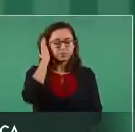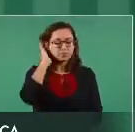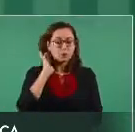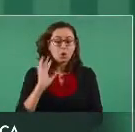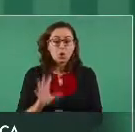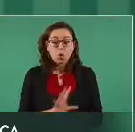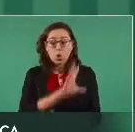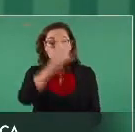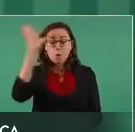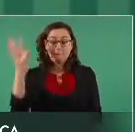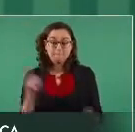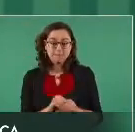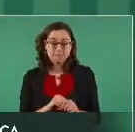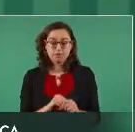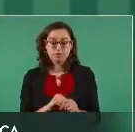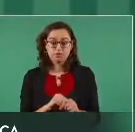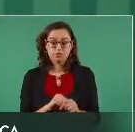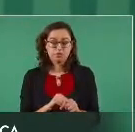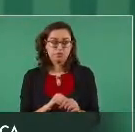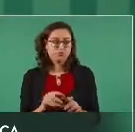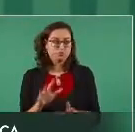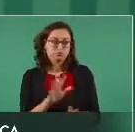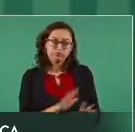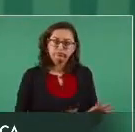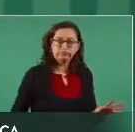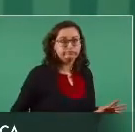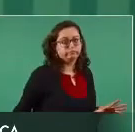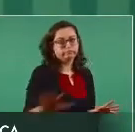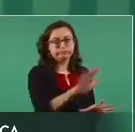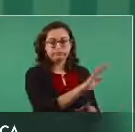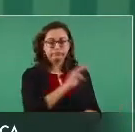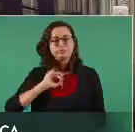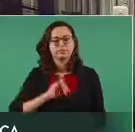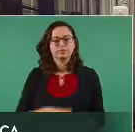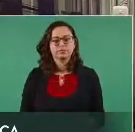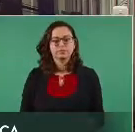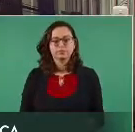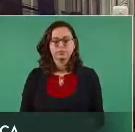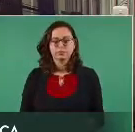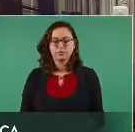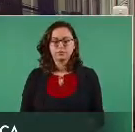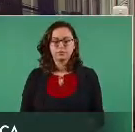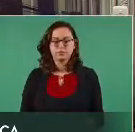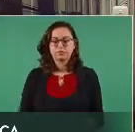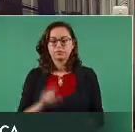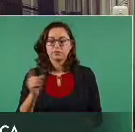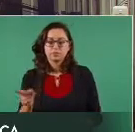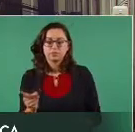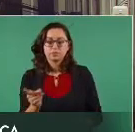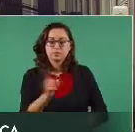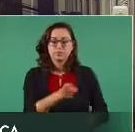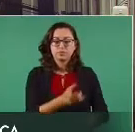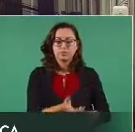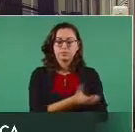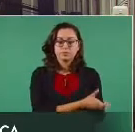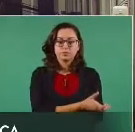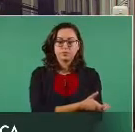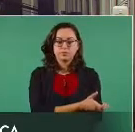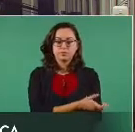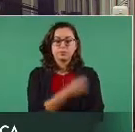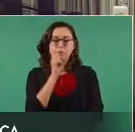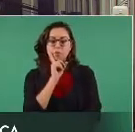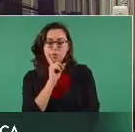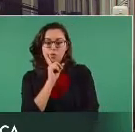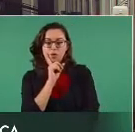Dijo que en su tercer informe de gobierno mañana miércoles ahondará en la recuperación económica nacional, el empleo y los pronósticos de